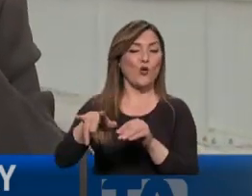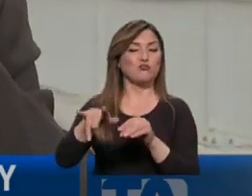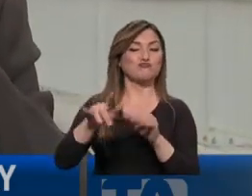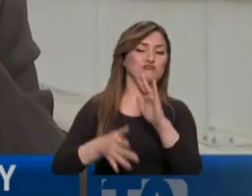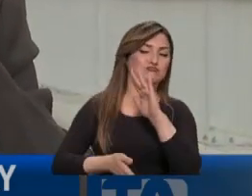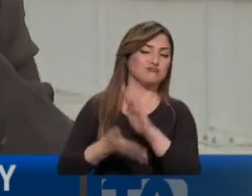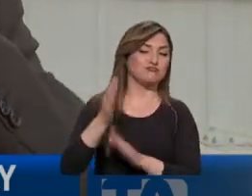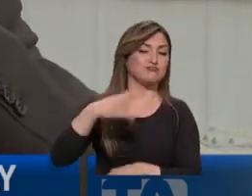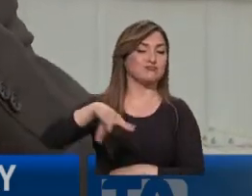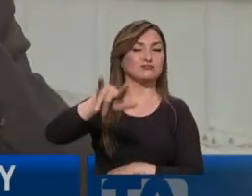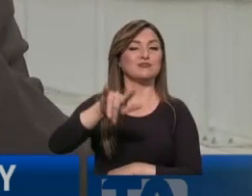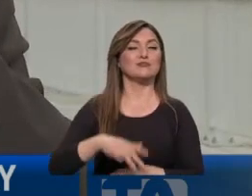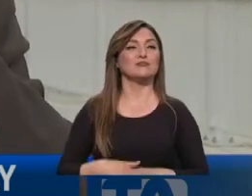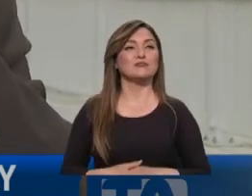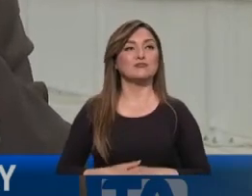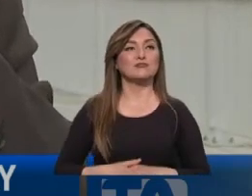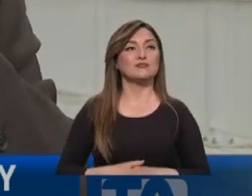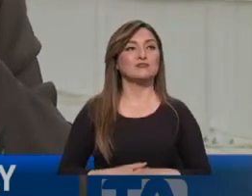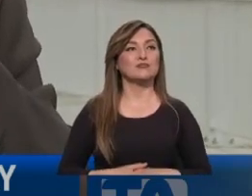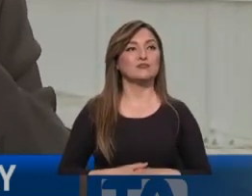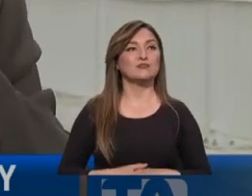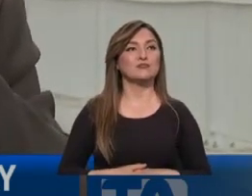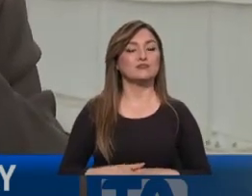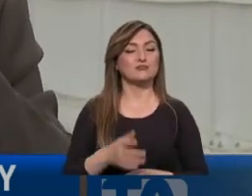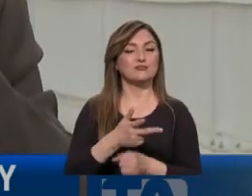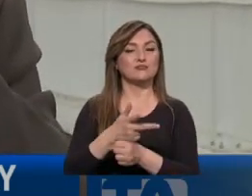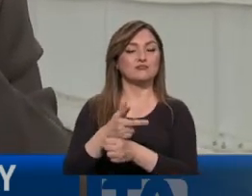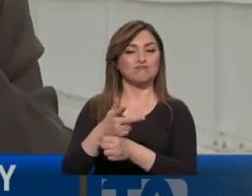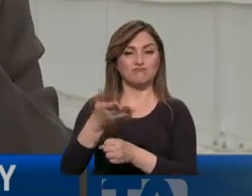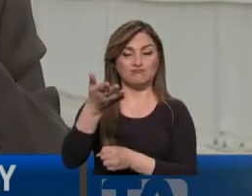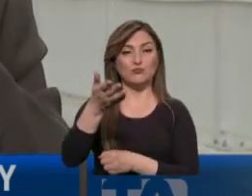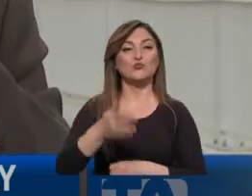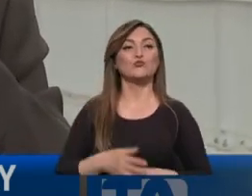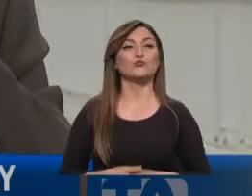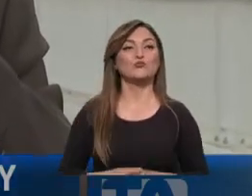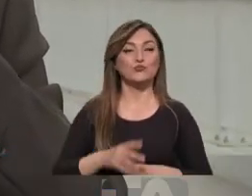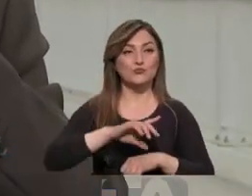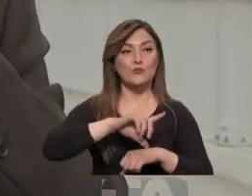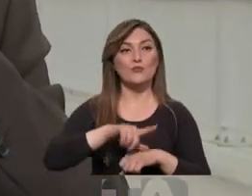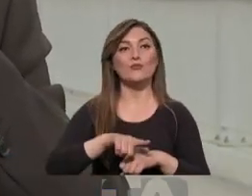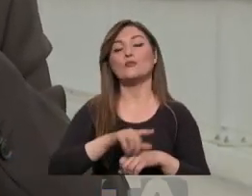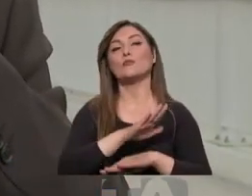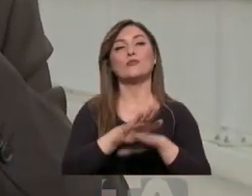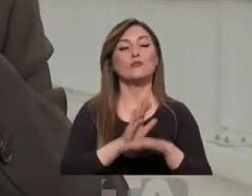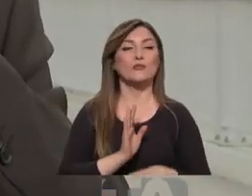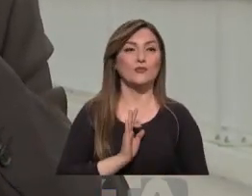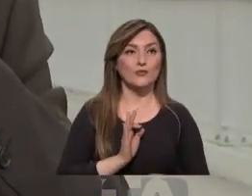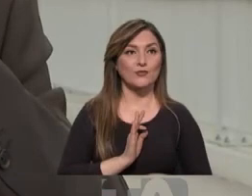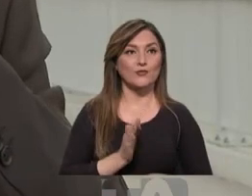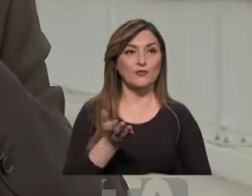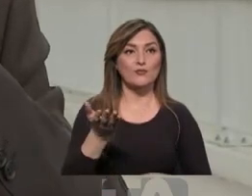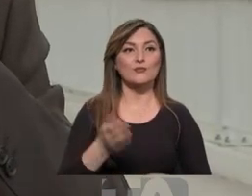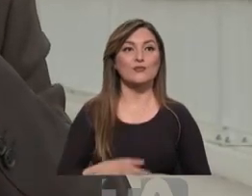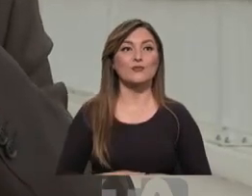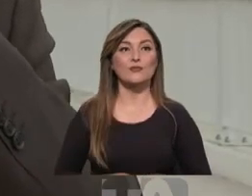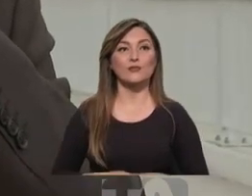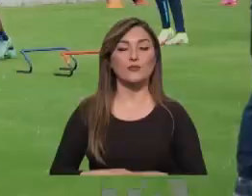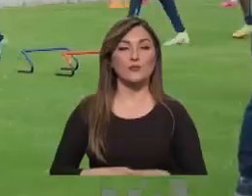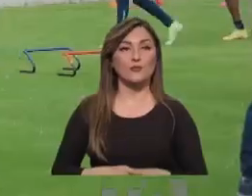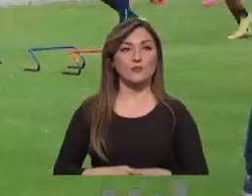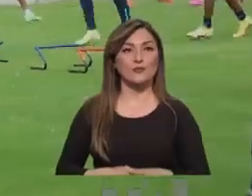últimos acontecimientos de la selección les presentamos en el siguiente video. Hace pocos minutos también habló el técnico Gustavo Alfaro. Veamos.